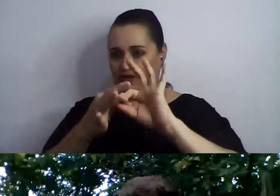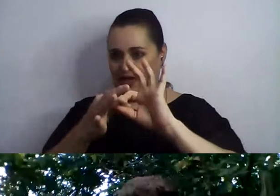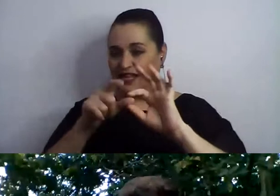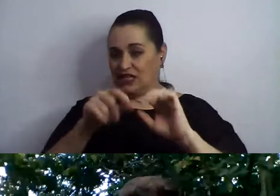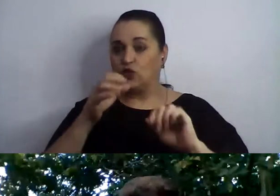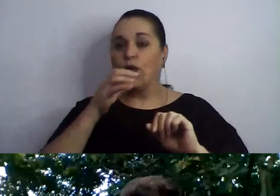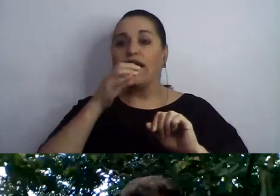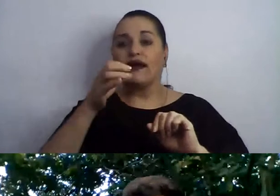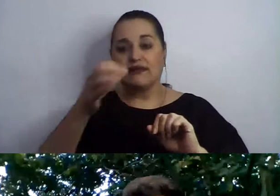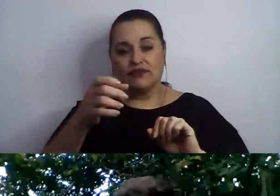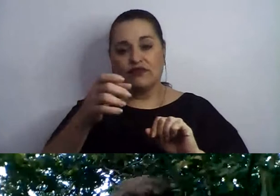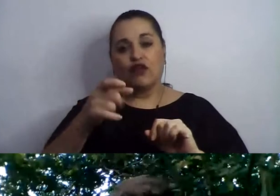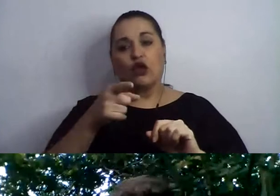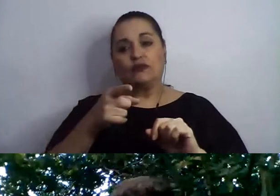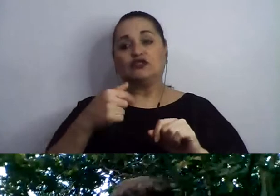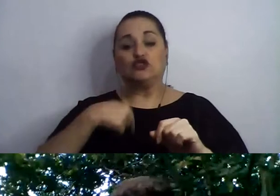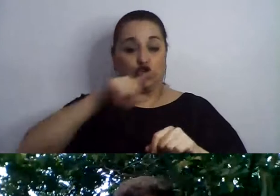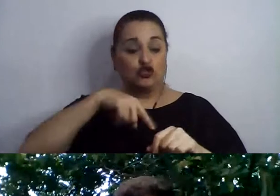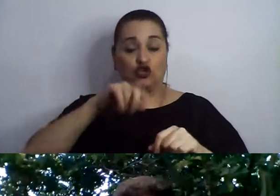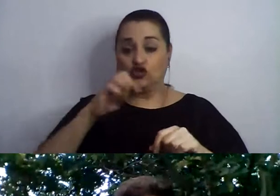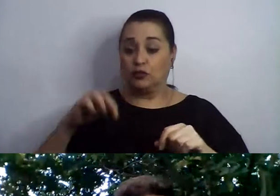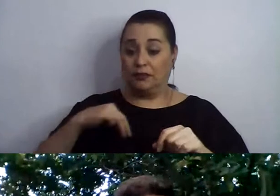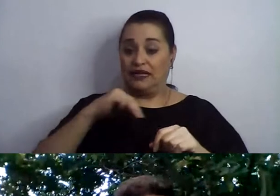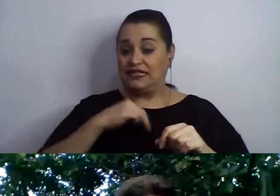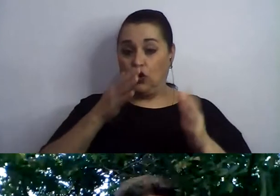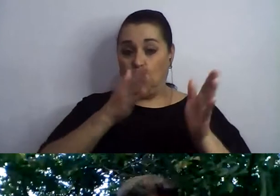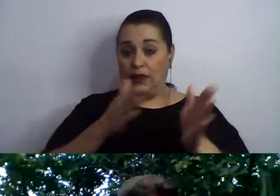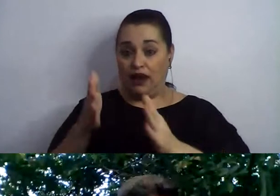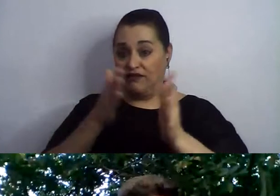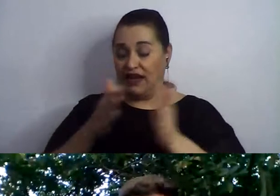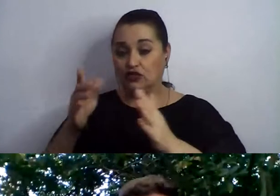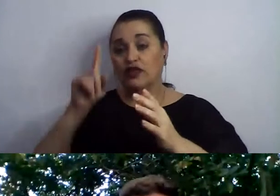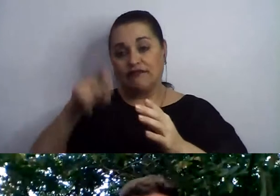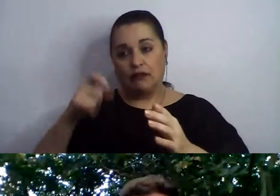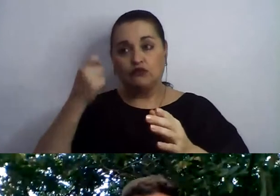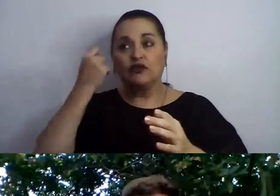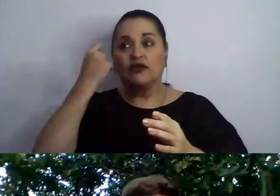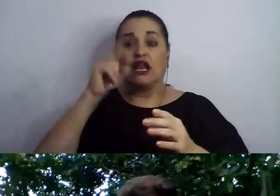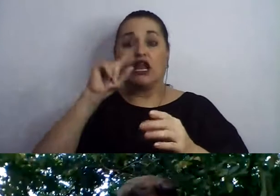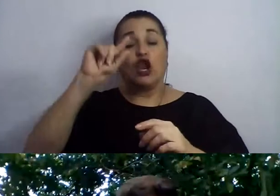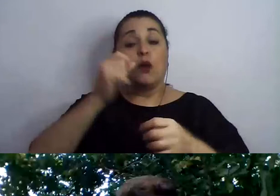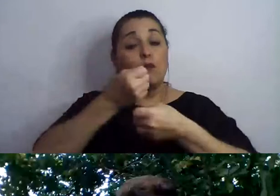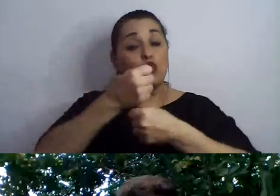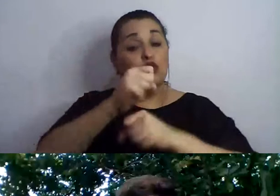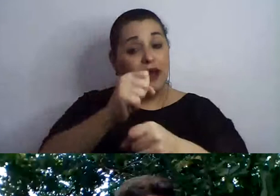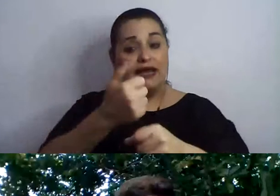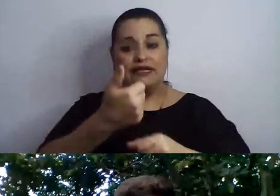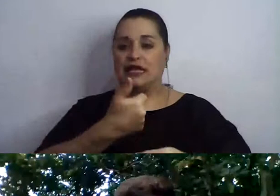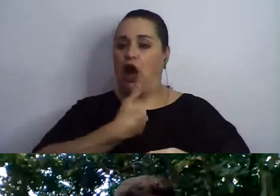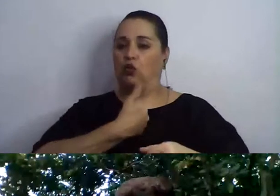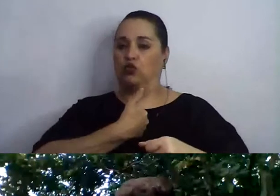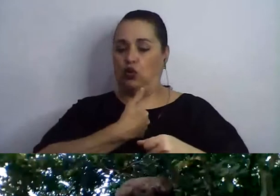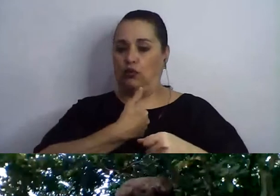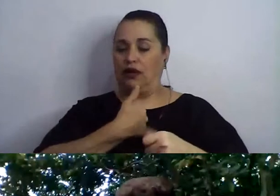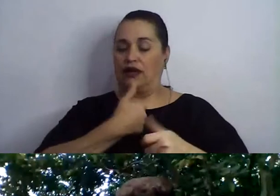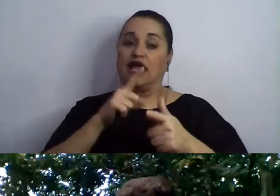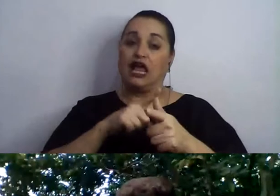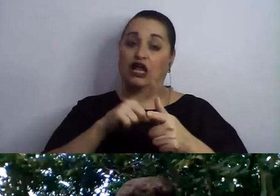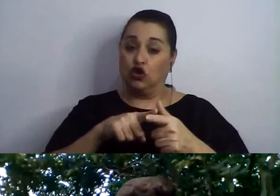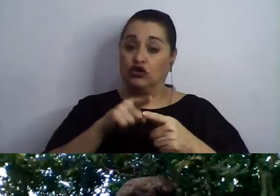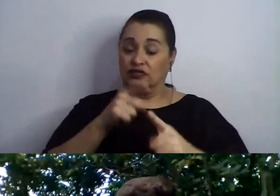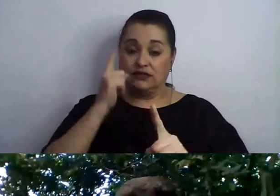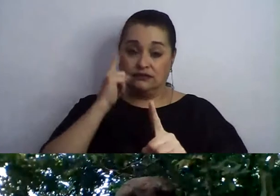recomendación puesto que nosotros como ministerio de planificación tenemos que entender que los gobiernos locales son autónomos entonces en ese